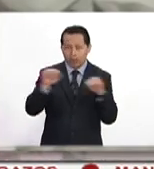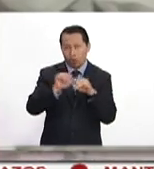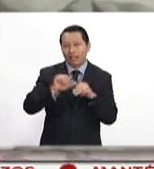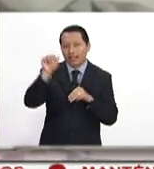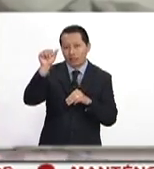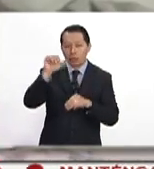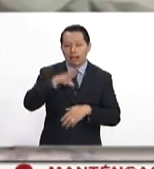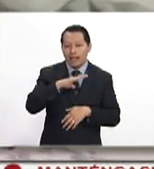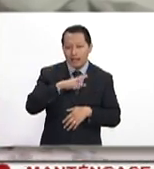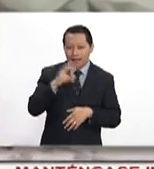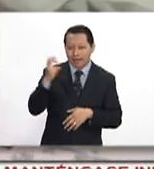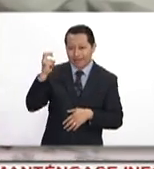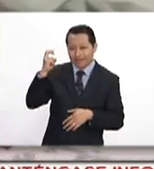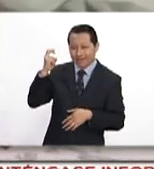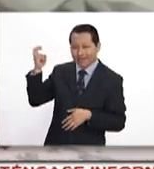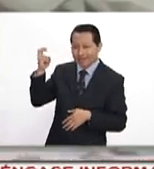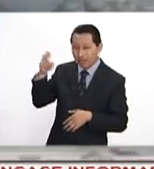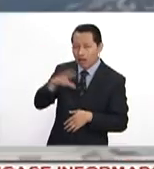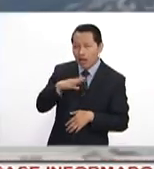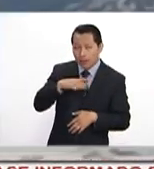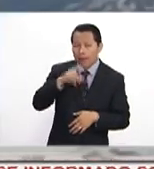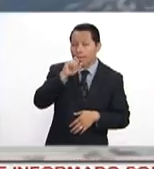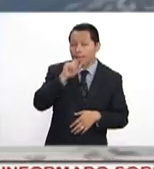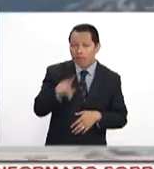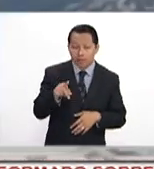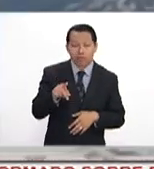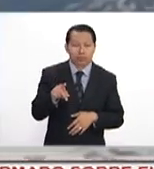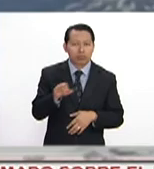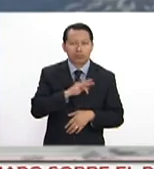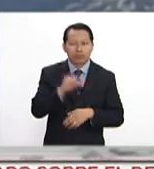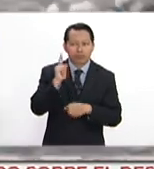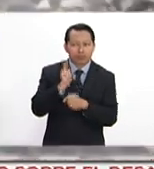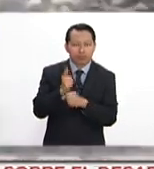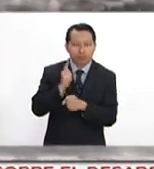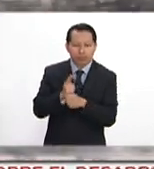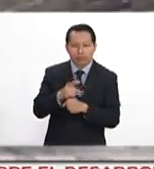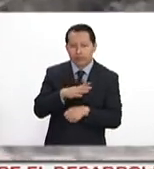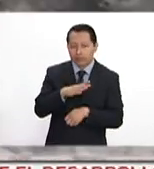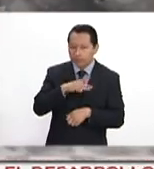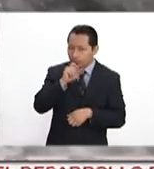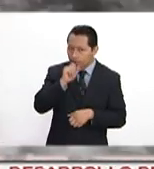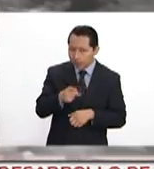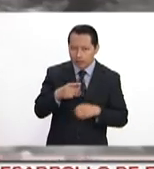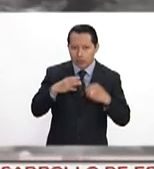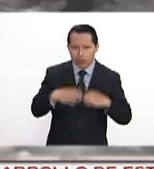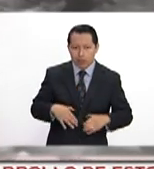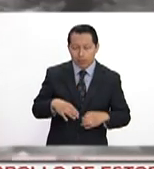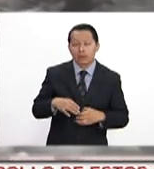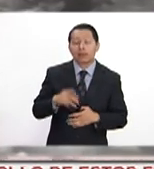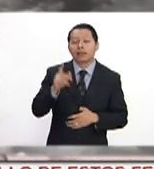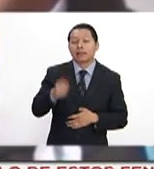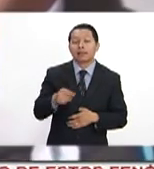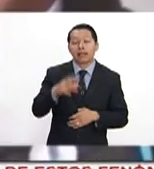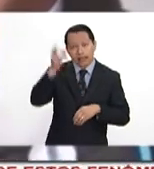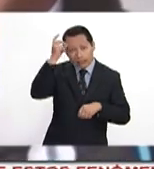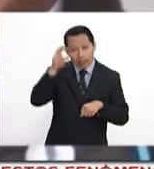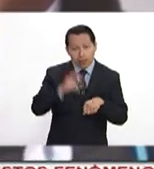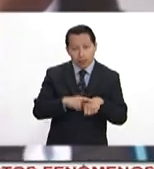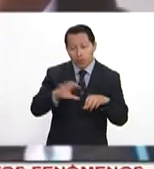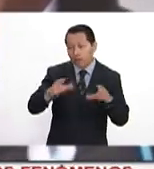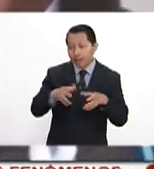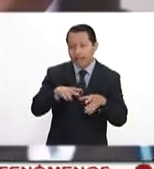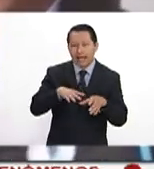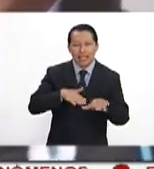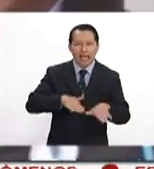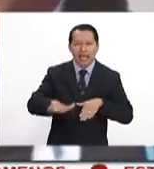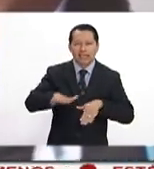A esta distancia fueron localizados estos cuerpos. El director de la estación de